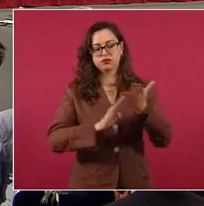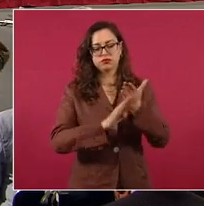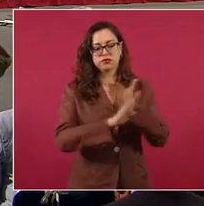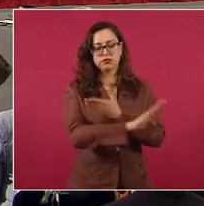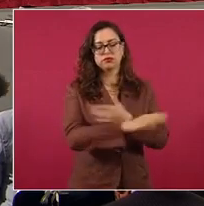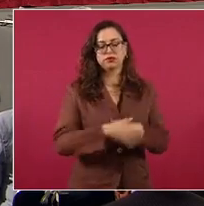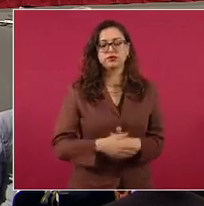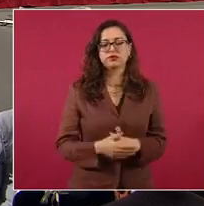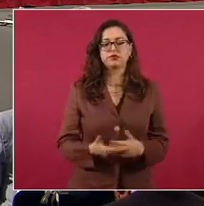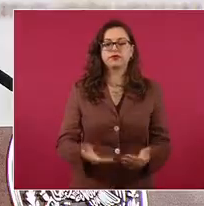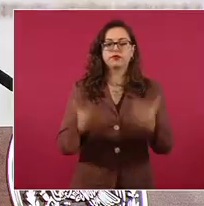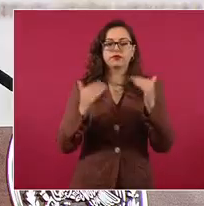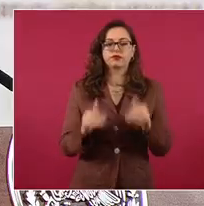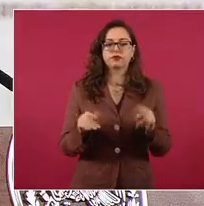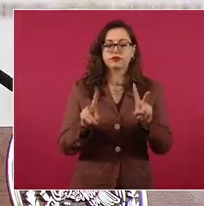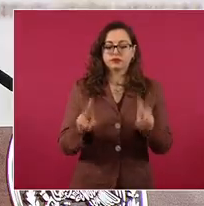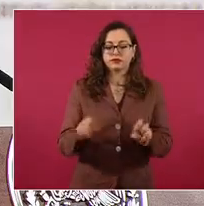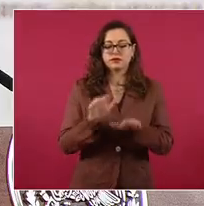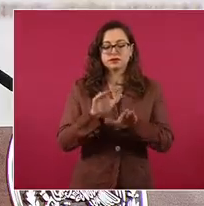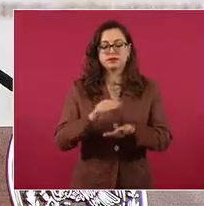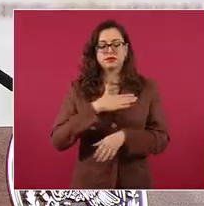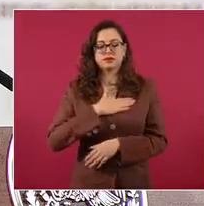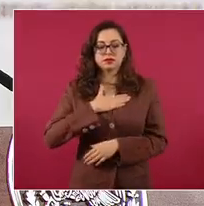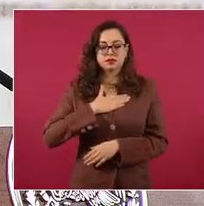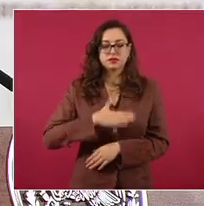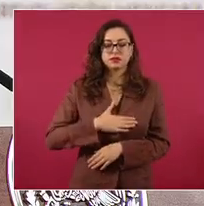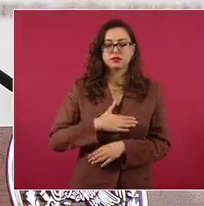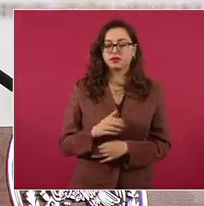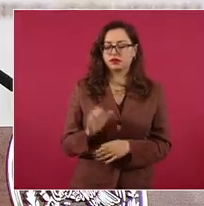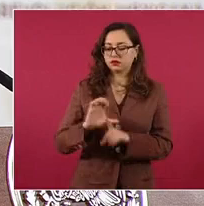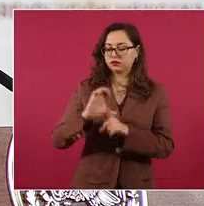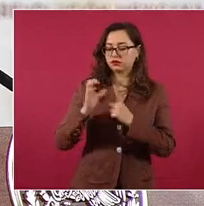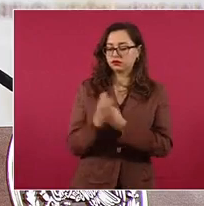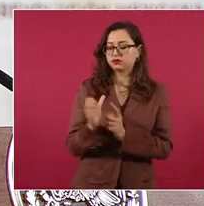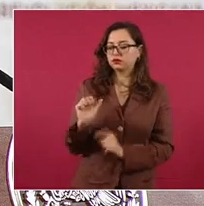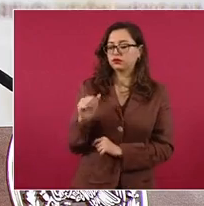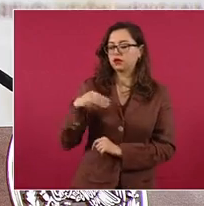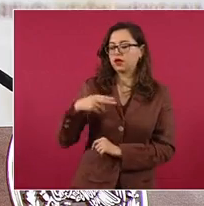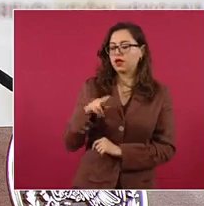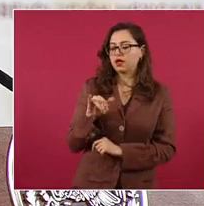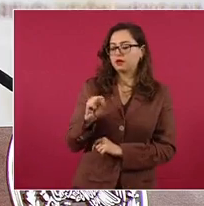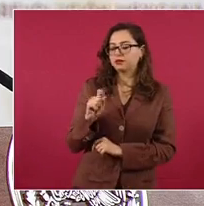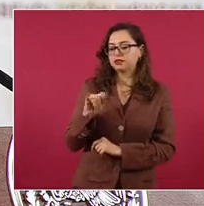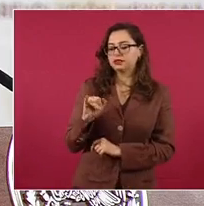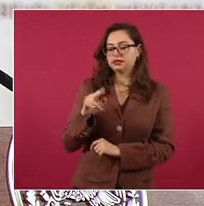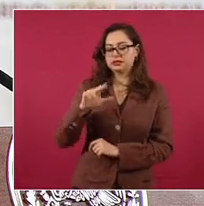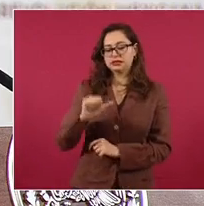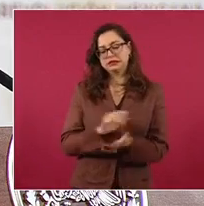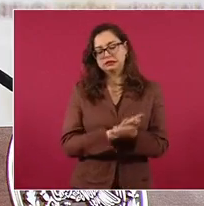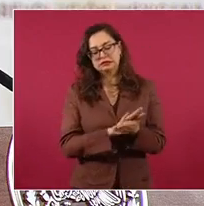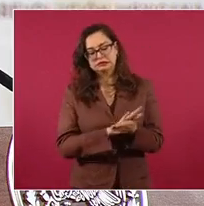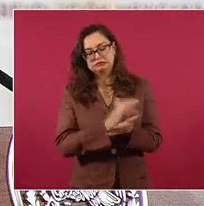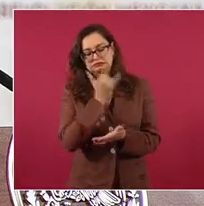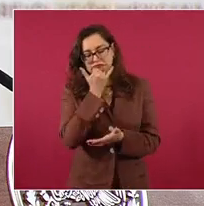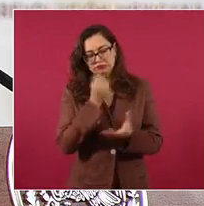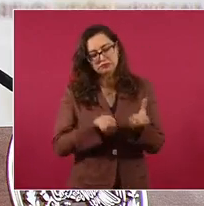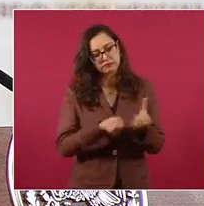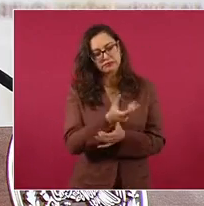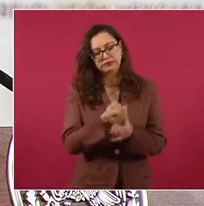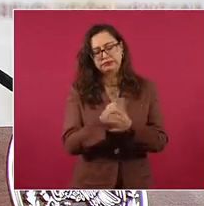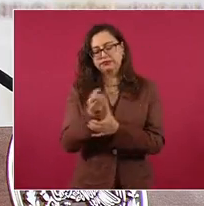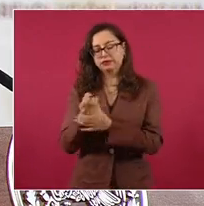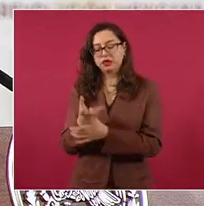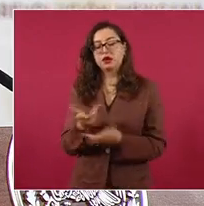la Comisión de Amnistía, hasta el día de lunes, que fue su reunión, ha otorgado el beneficio